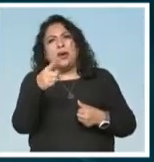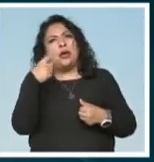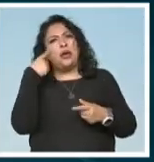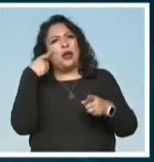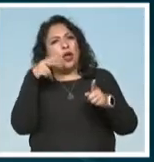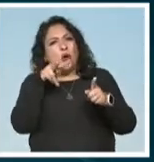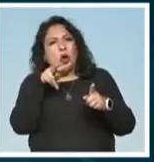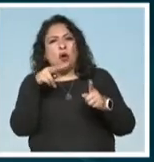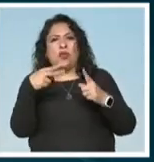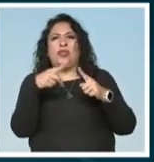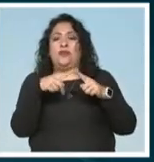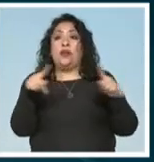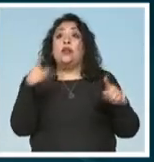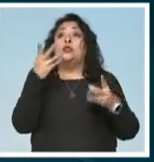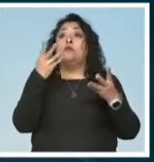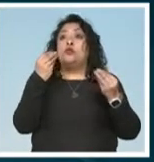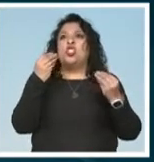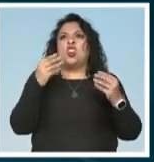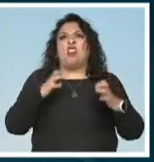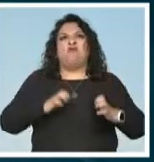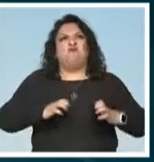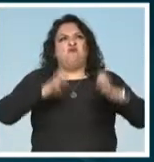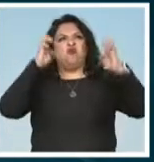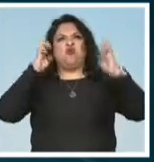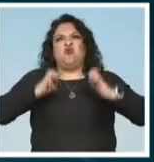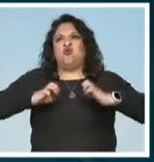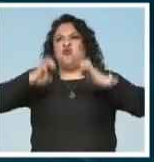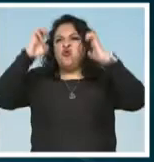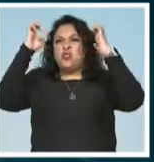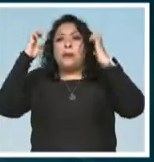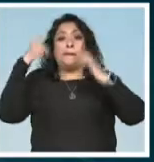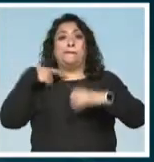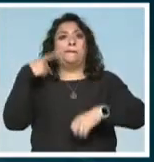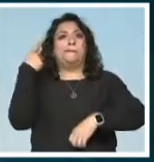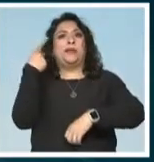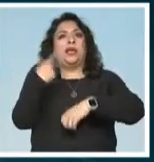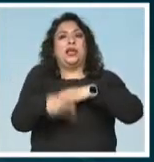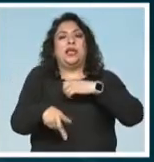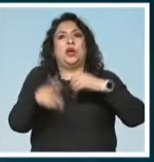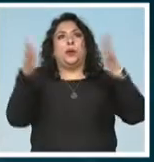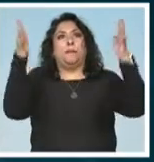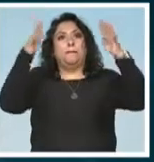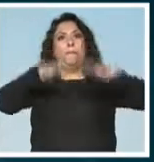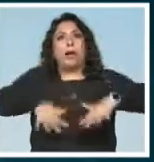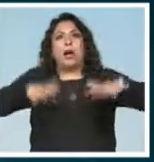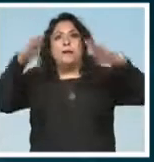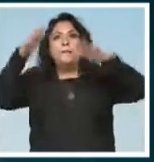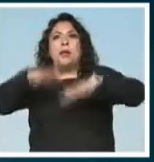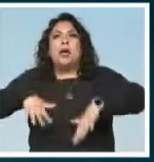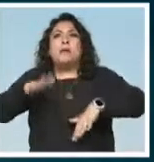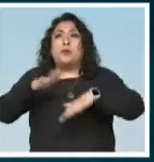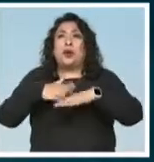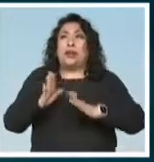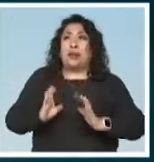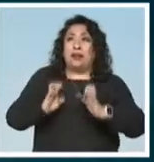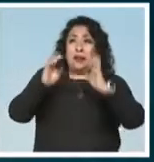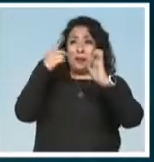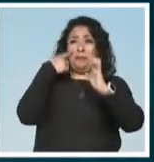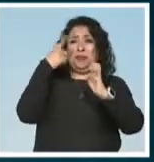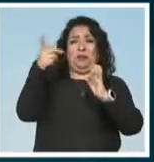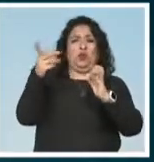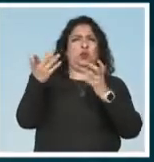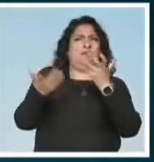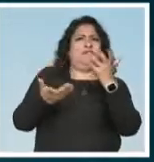otros ojos. Muchos de estos grandes monstruos de hormigón están en peligro de demolición televisión, no solo porque su estética causa